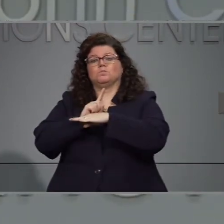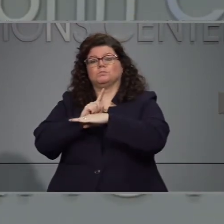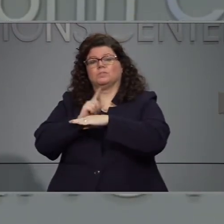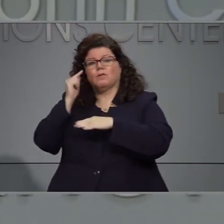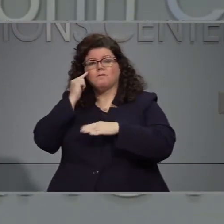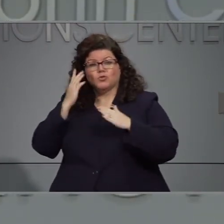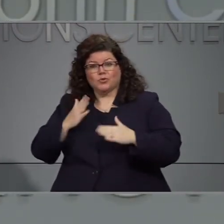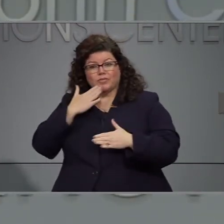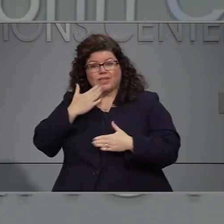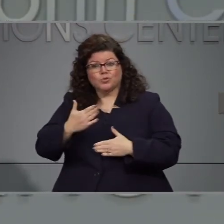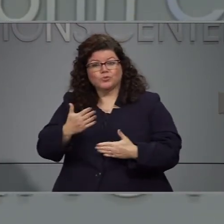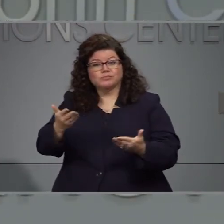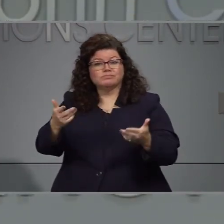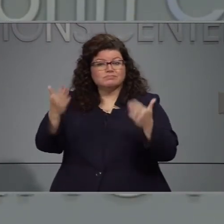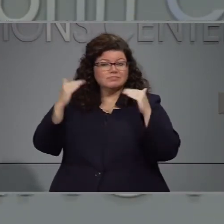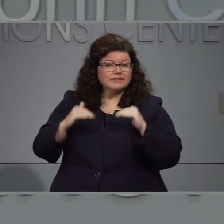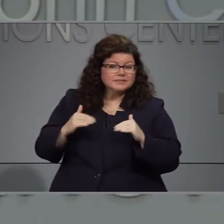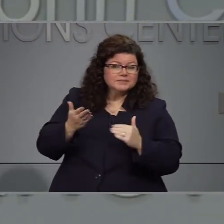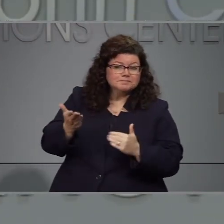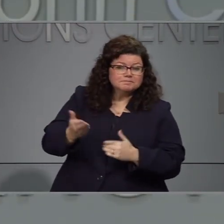La siguiente pregunta, por favor.